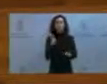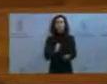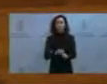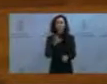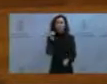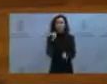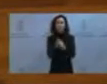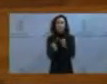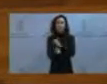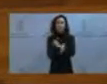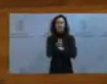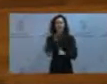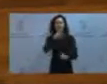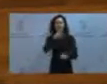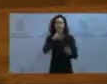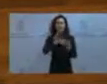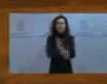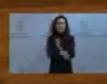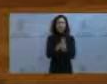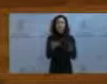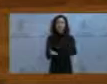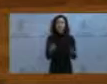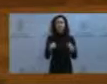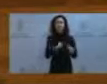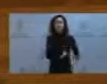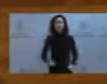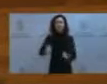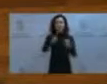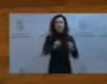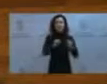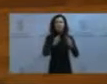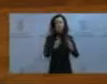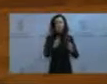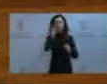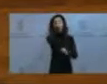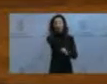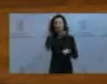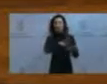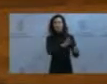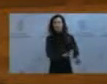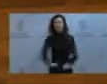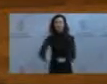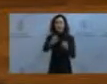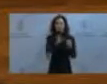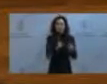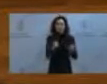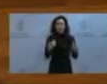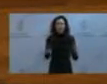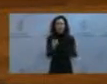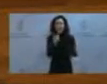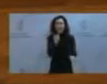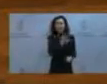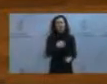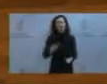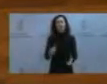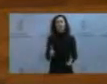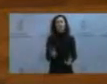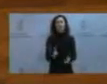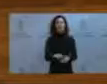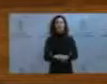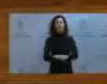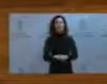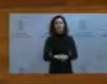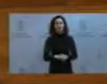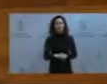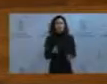sea, defensa a ultranza de las posiciones tomadas en defensa, negarse a jugar el balón, a hacer un